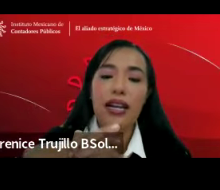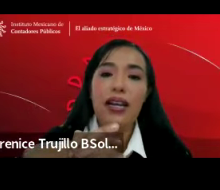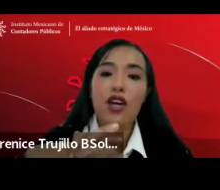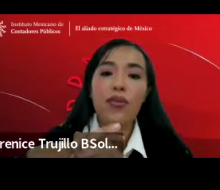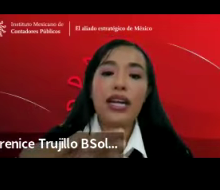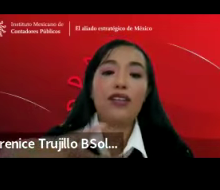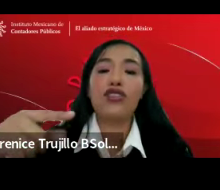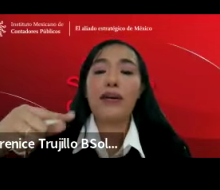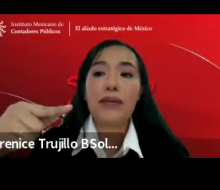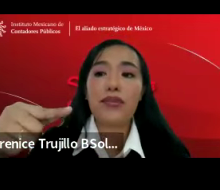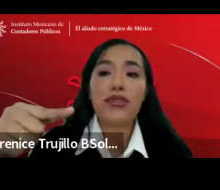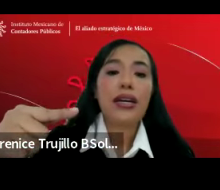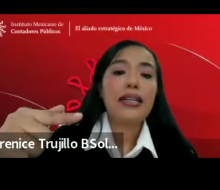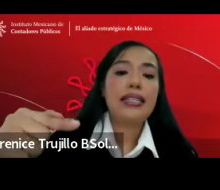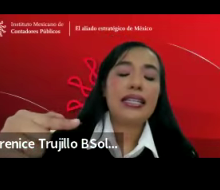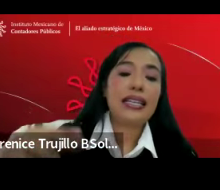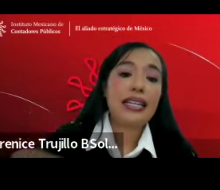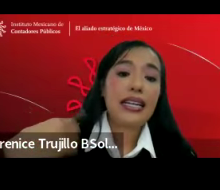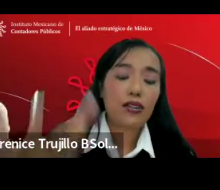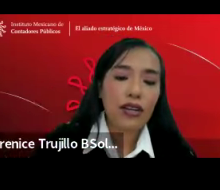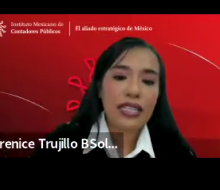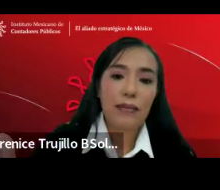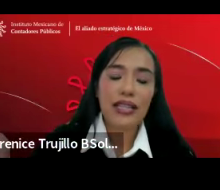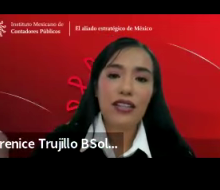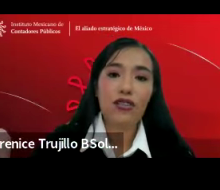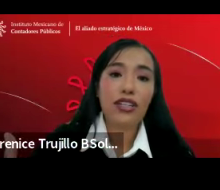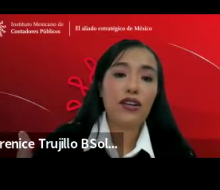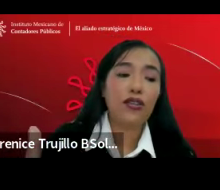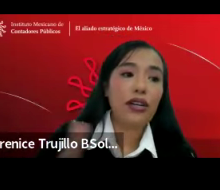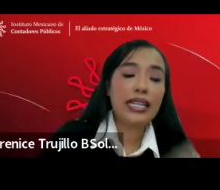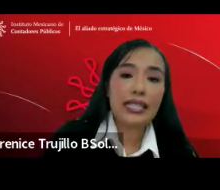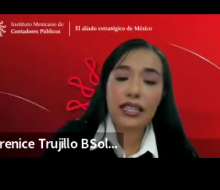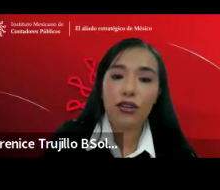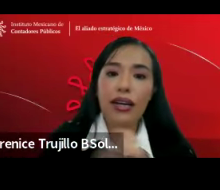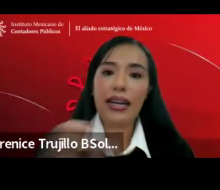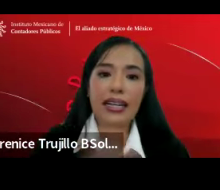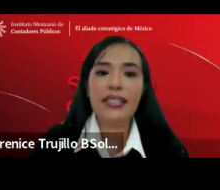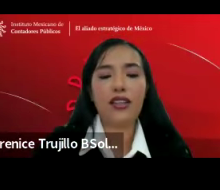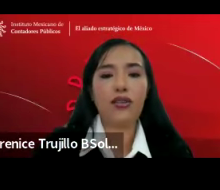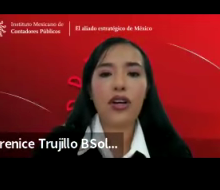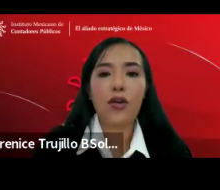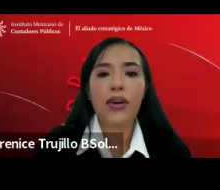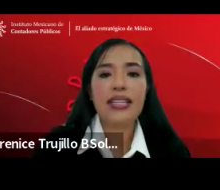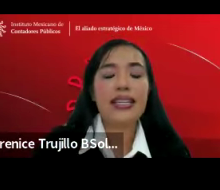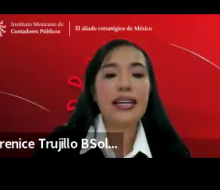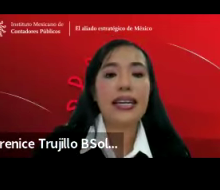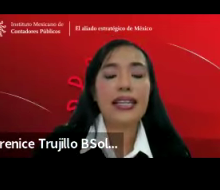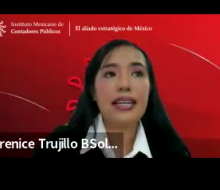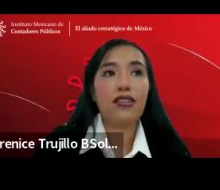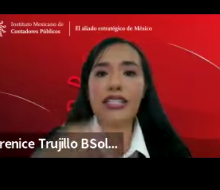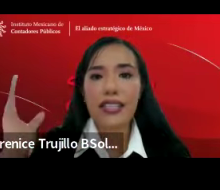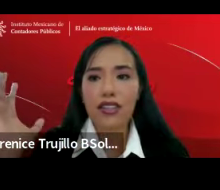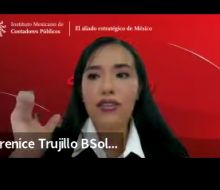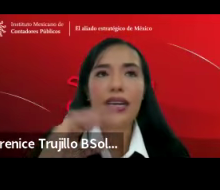persona moral, porque no sabemos si ese dinero está metiendo dinero lícito e ilícito. Puede ser